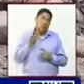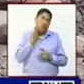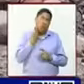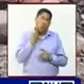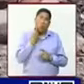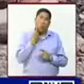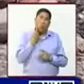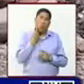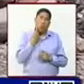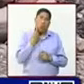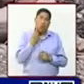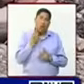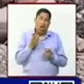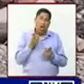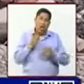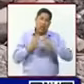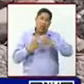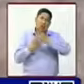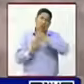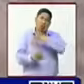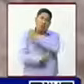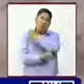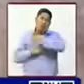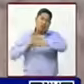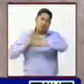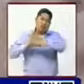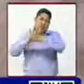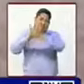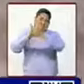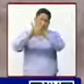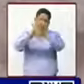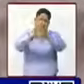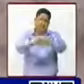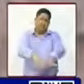llevaba, no se lo llevaba así puentes, ¿no?